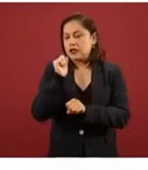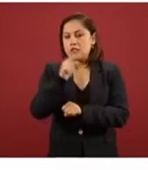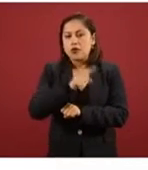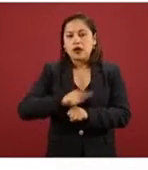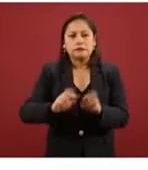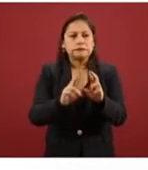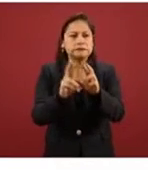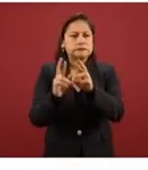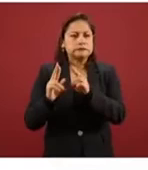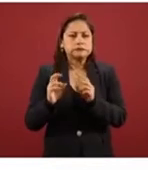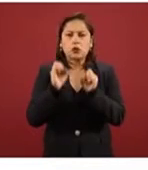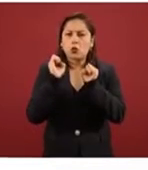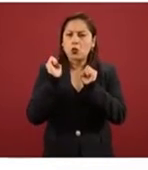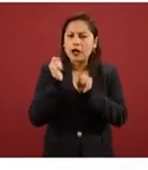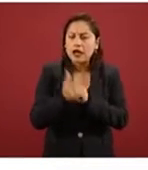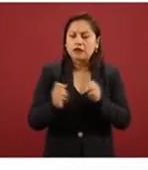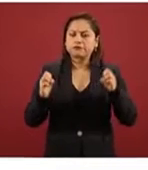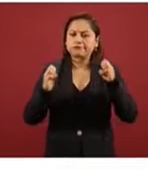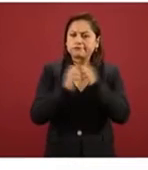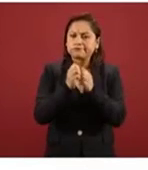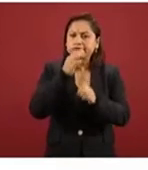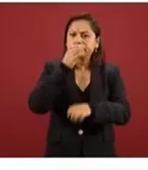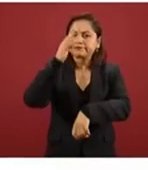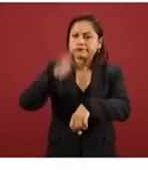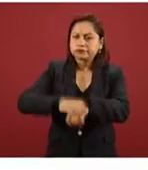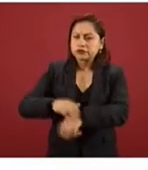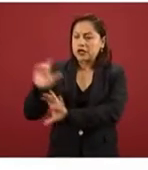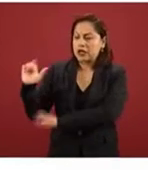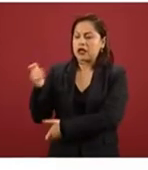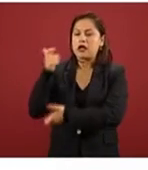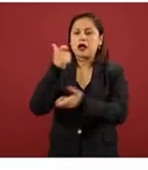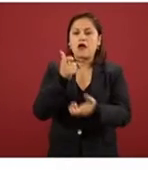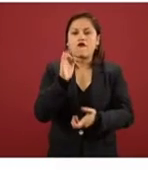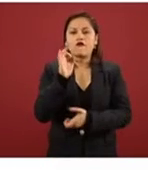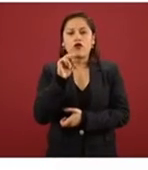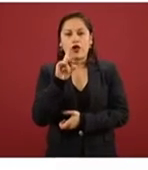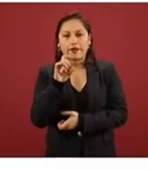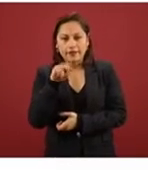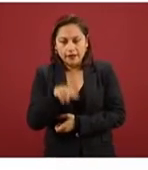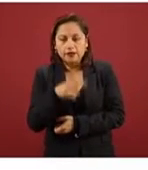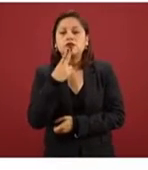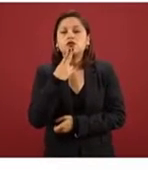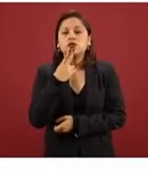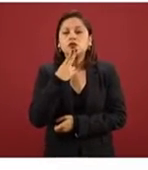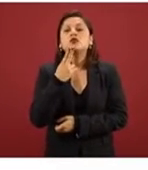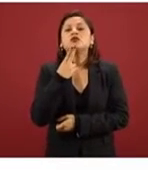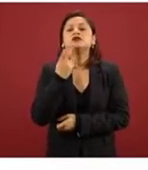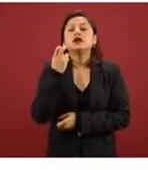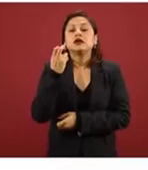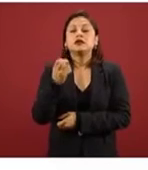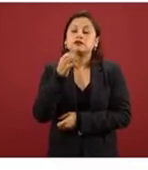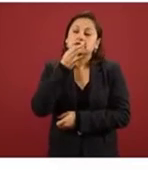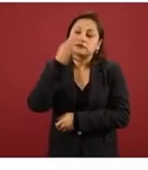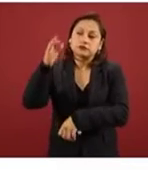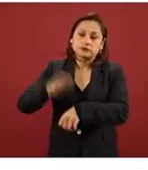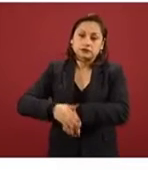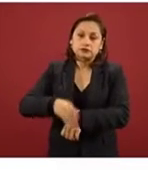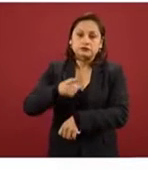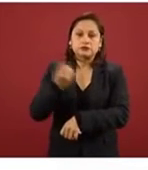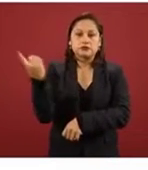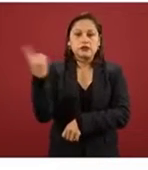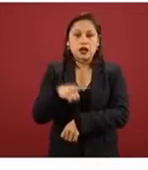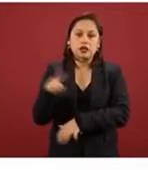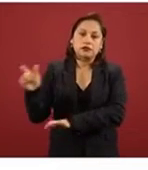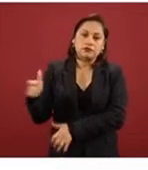primera necesidad y en la declaratoria de desastre arrancan una serie de censos para reparar esa infraestructura.